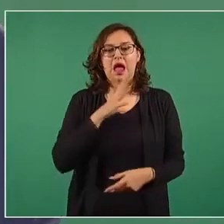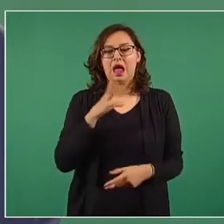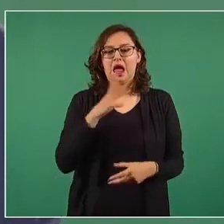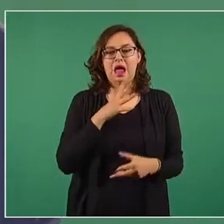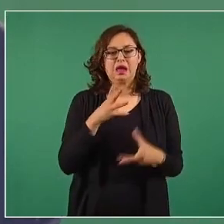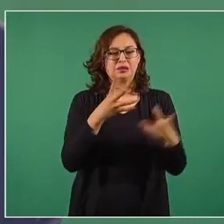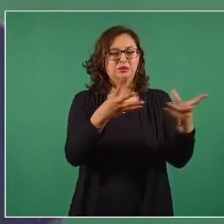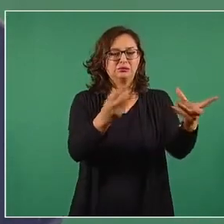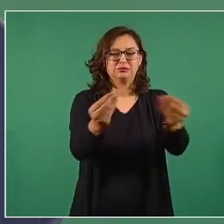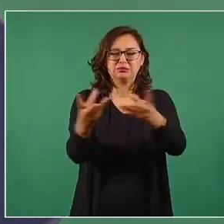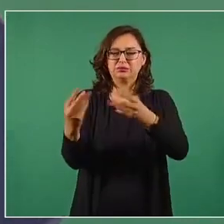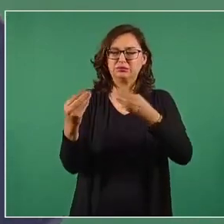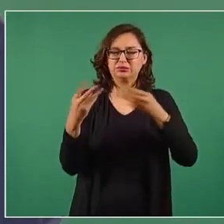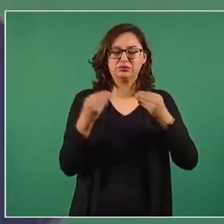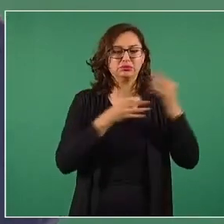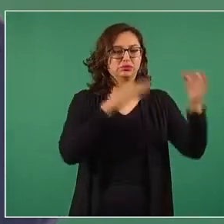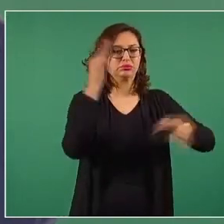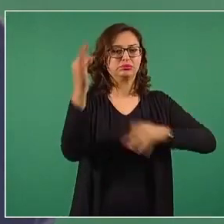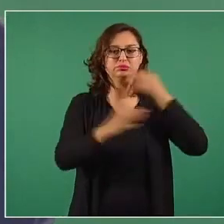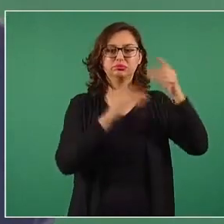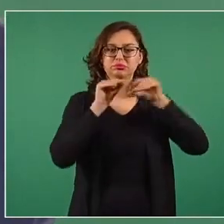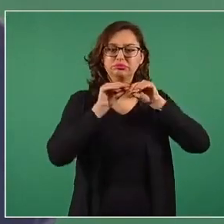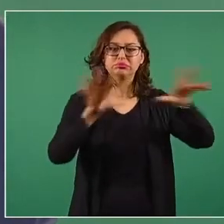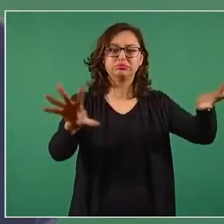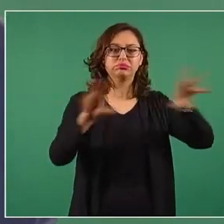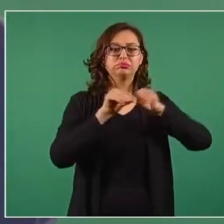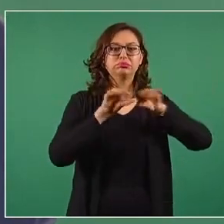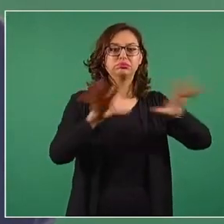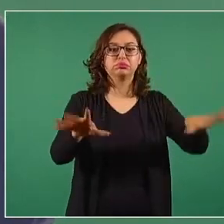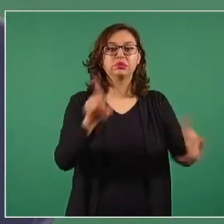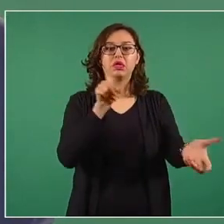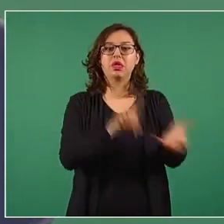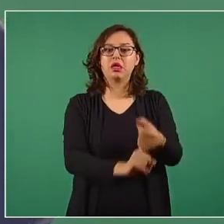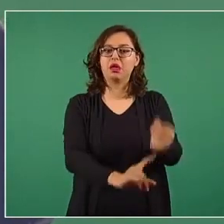comunicadores en las redes sociales.